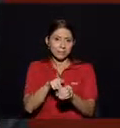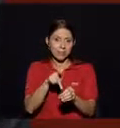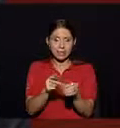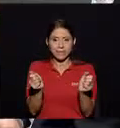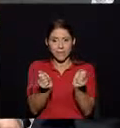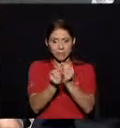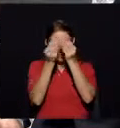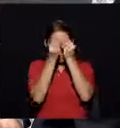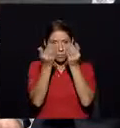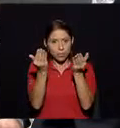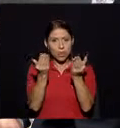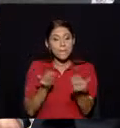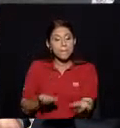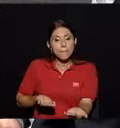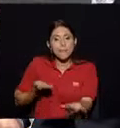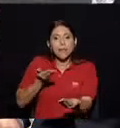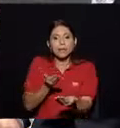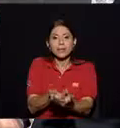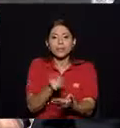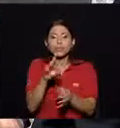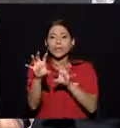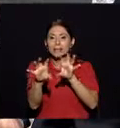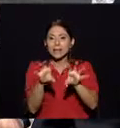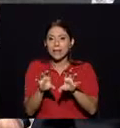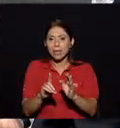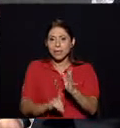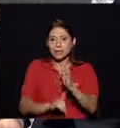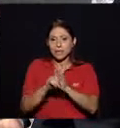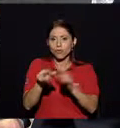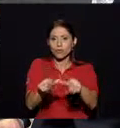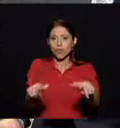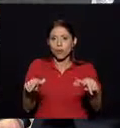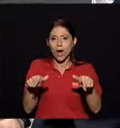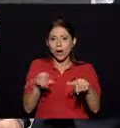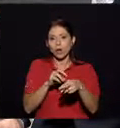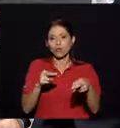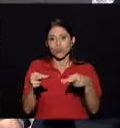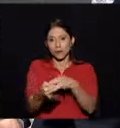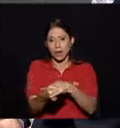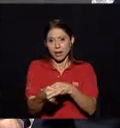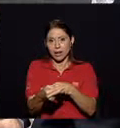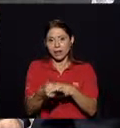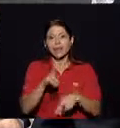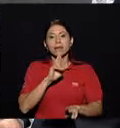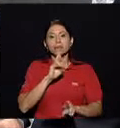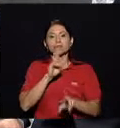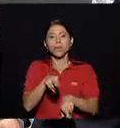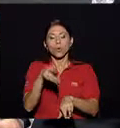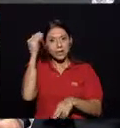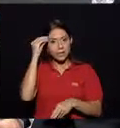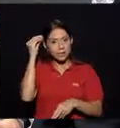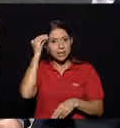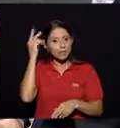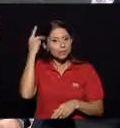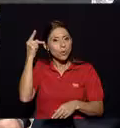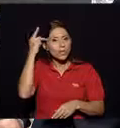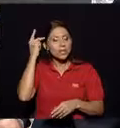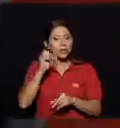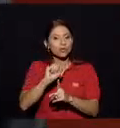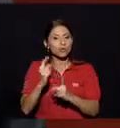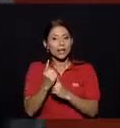e informadas, un esquema de desarrollo local o regional en cada zona que responda a criterios